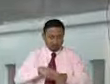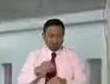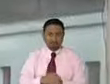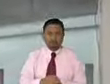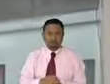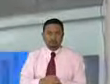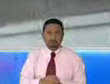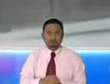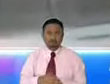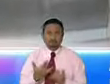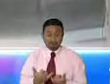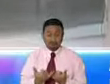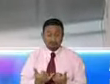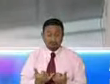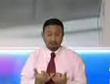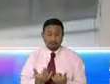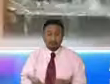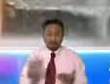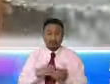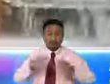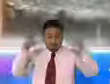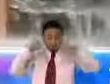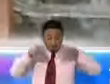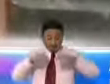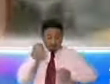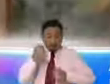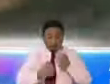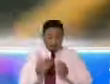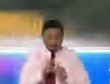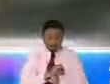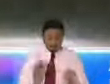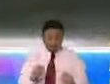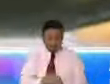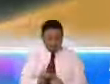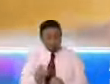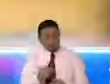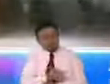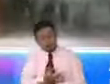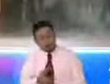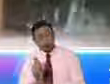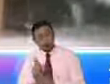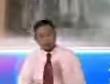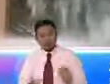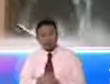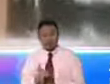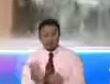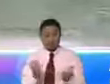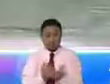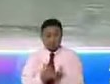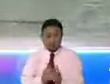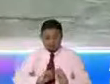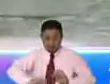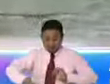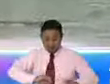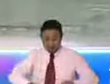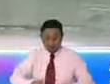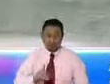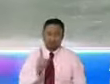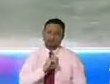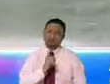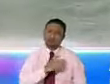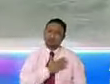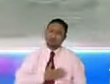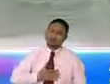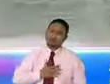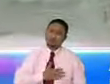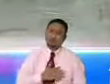evitar tragedias en esta nueva época invernal, se recomienda a la ciudadanía no botar basura en los sumideros, quebradas